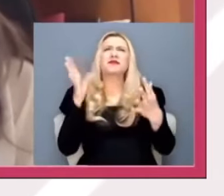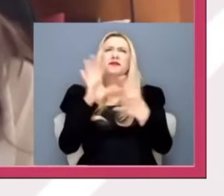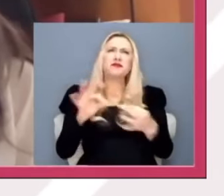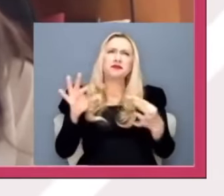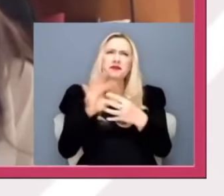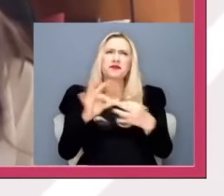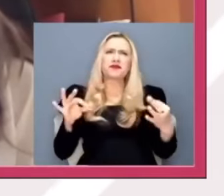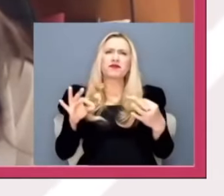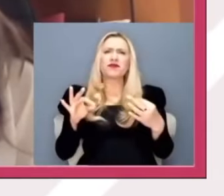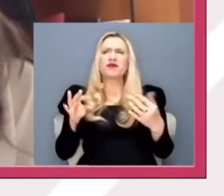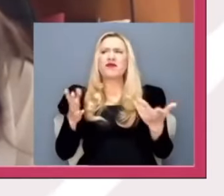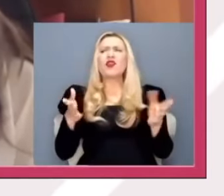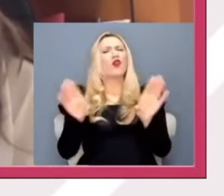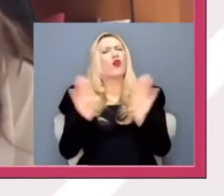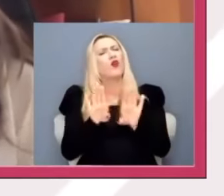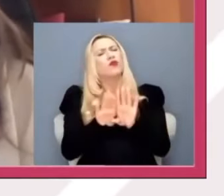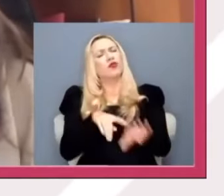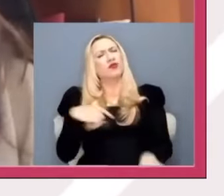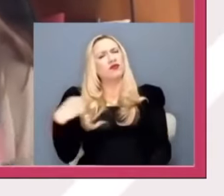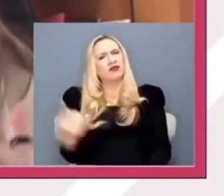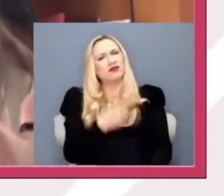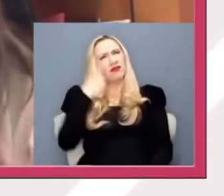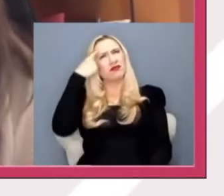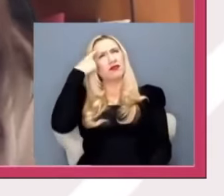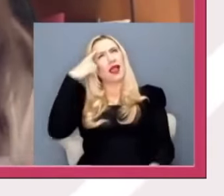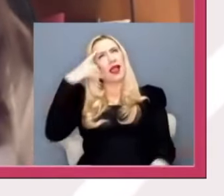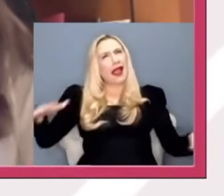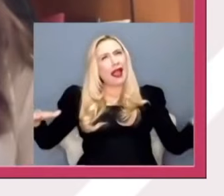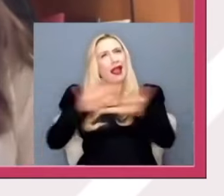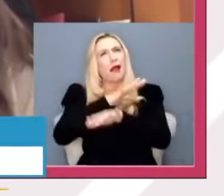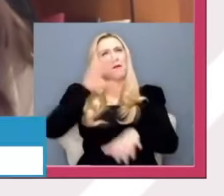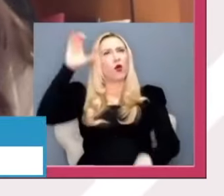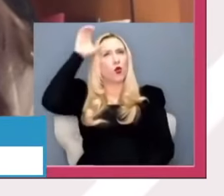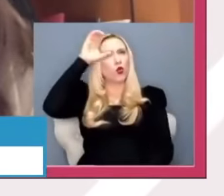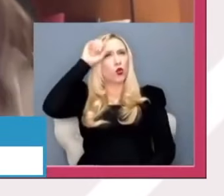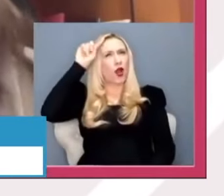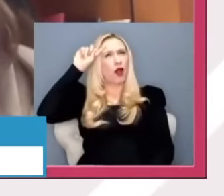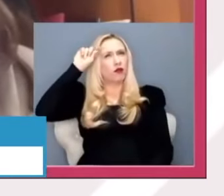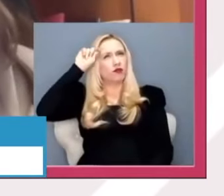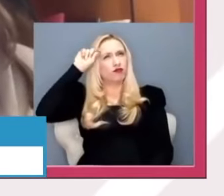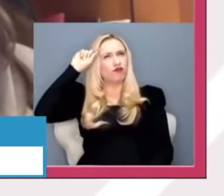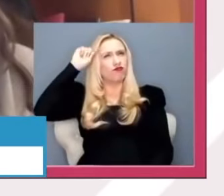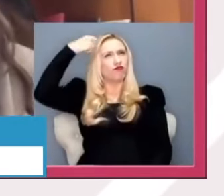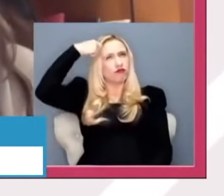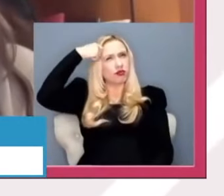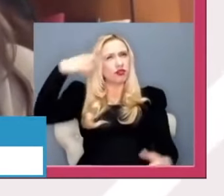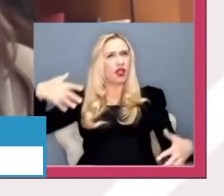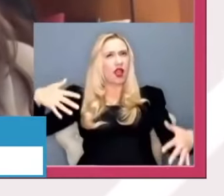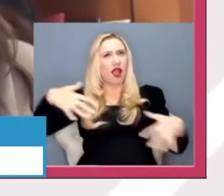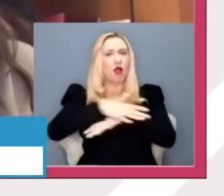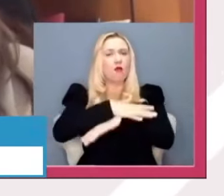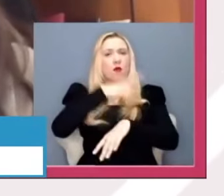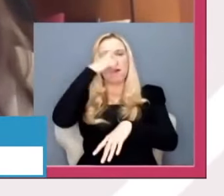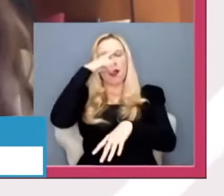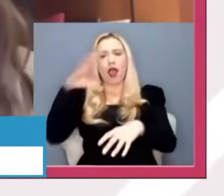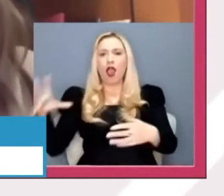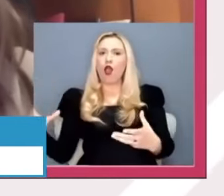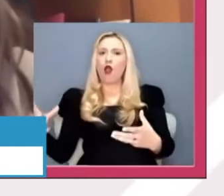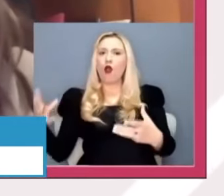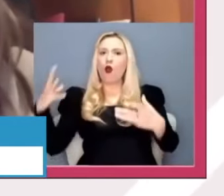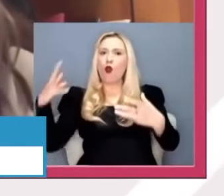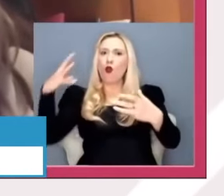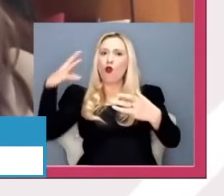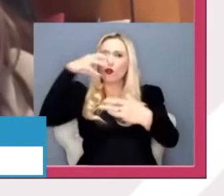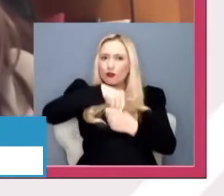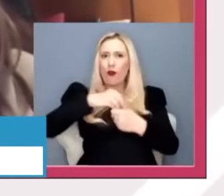que platicáramos un poco sobre cómo tendríamos que trabajar por un cambio cultural que nos permita la inclusión de